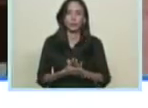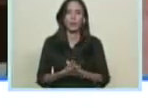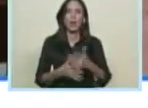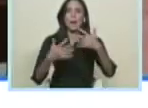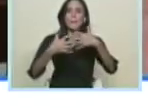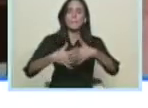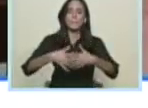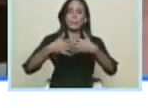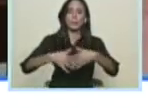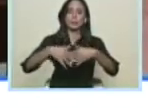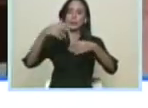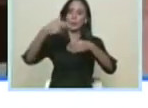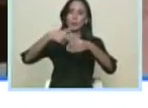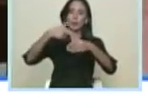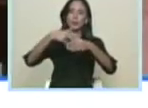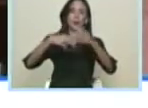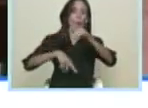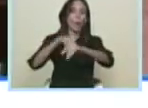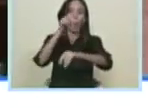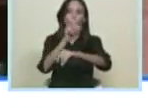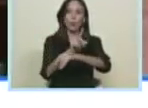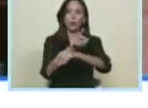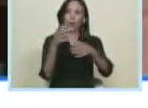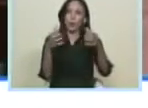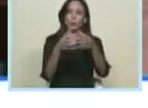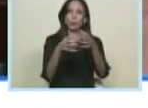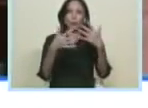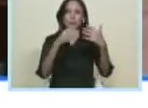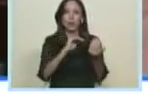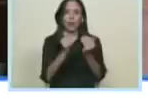PDVSA, una potencia ética, aquí está.